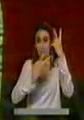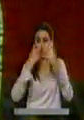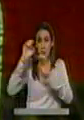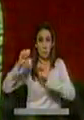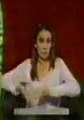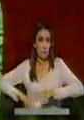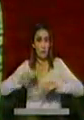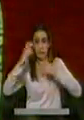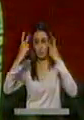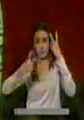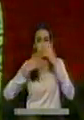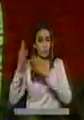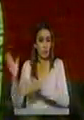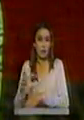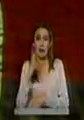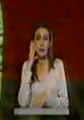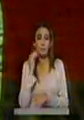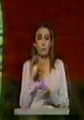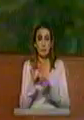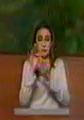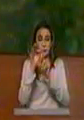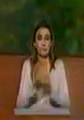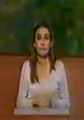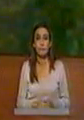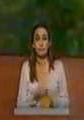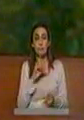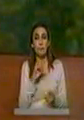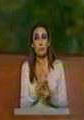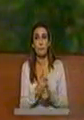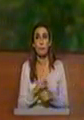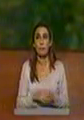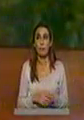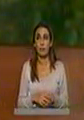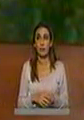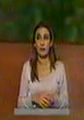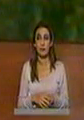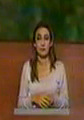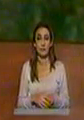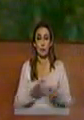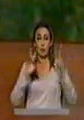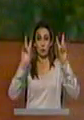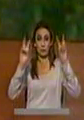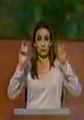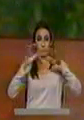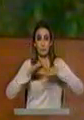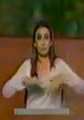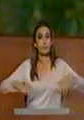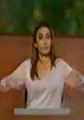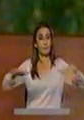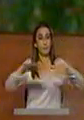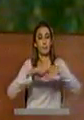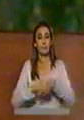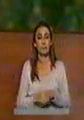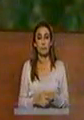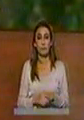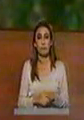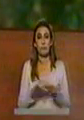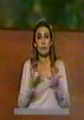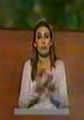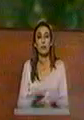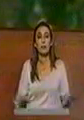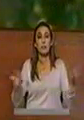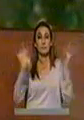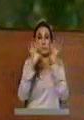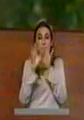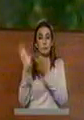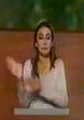para disfrutar de esa experiencia especial. Completamente, ministra. Uh-huh. Y algo, un tema que no quería dejar de lado, uh-huh, también, es importante tener en cuenta